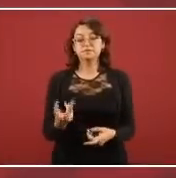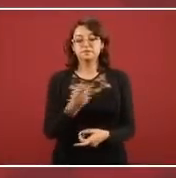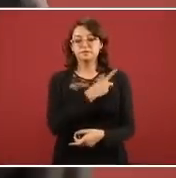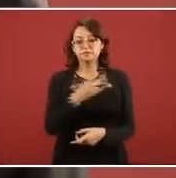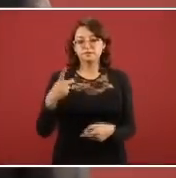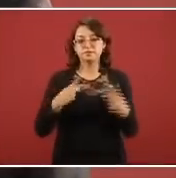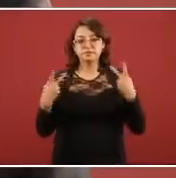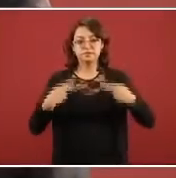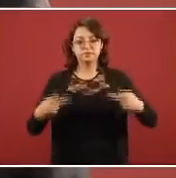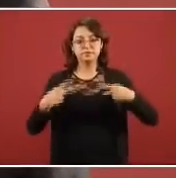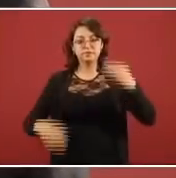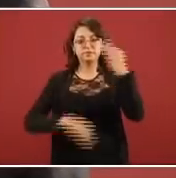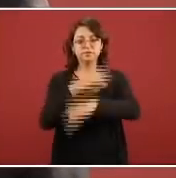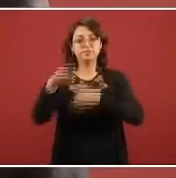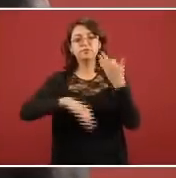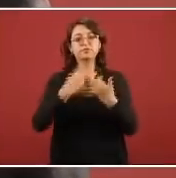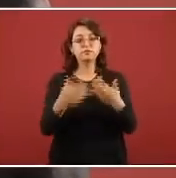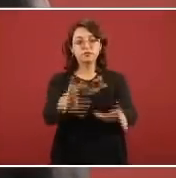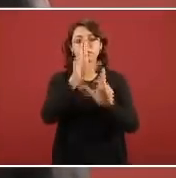las personas.